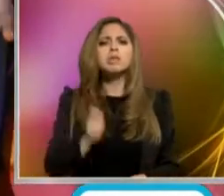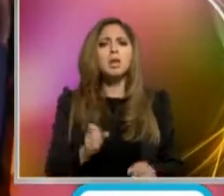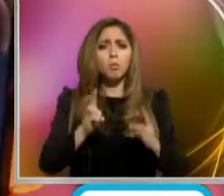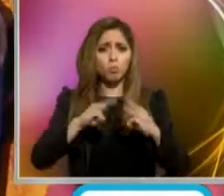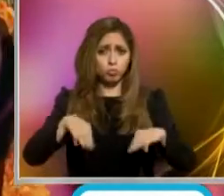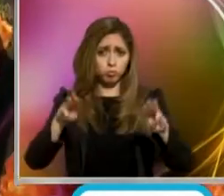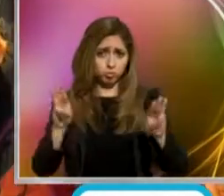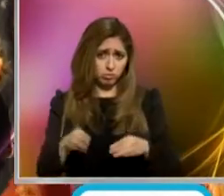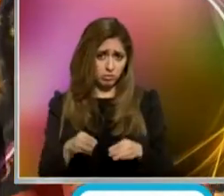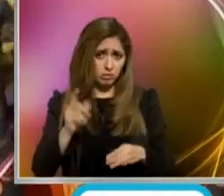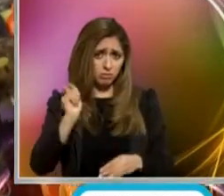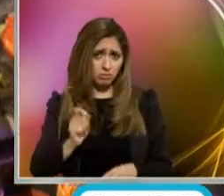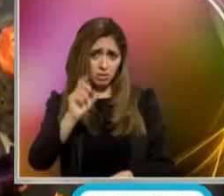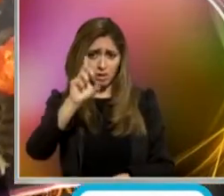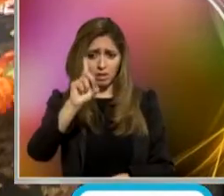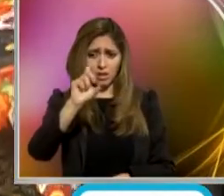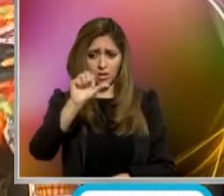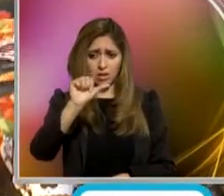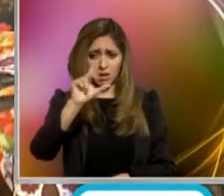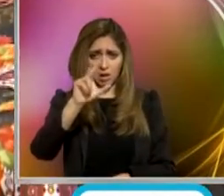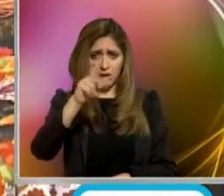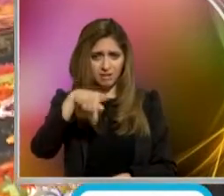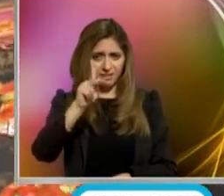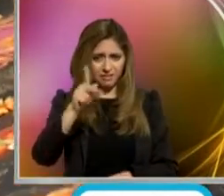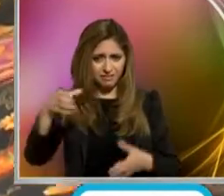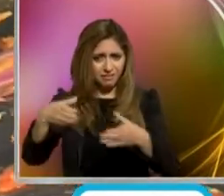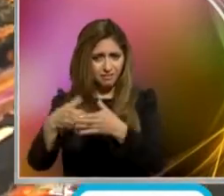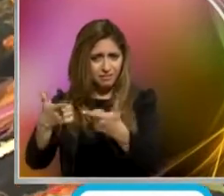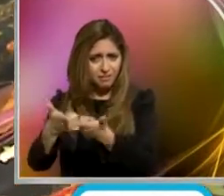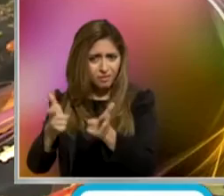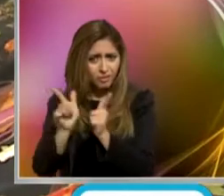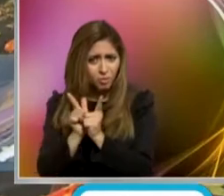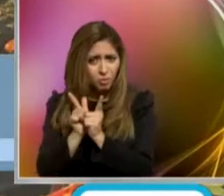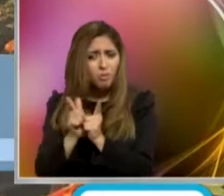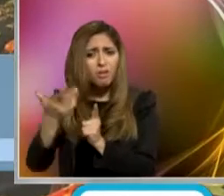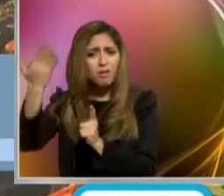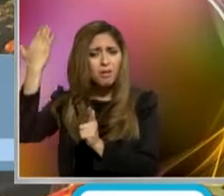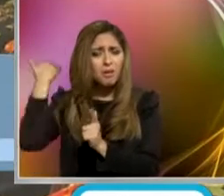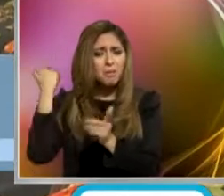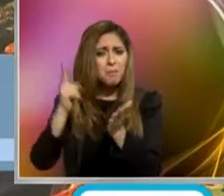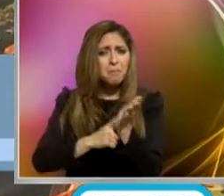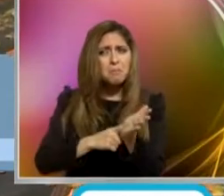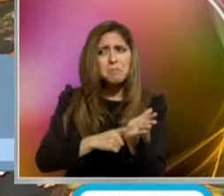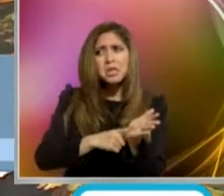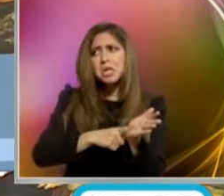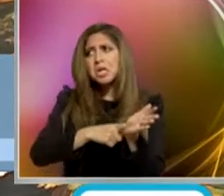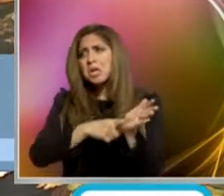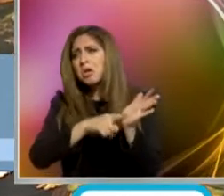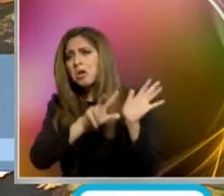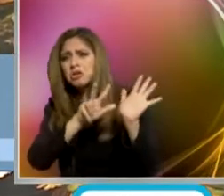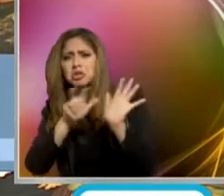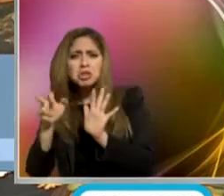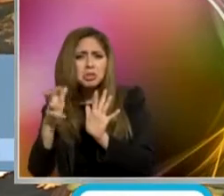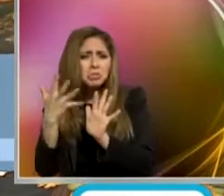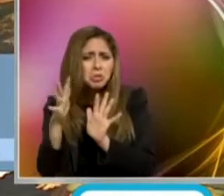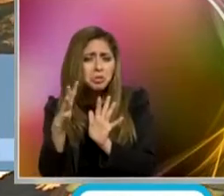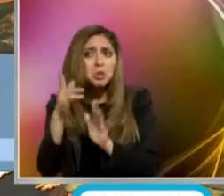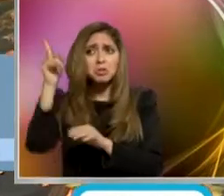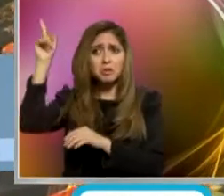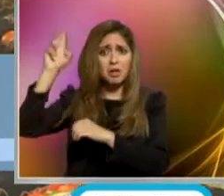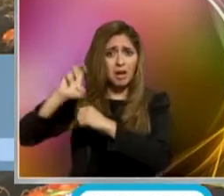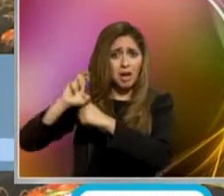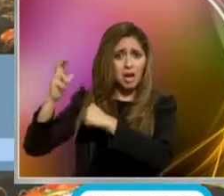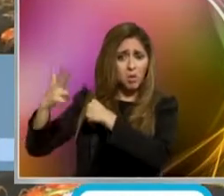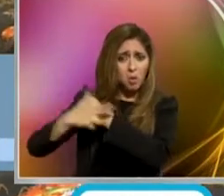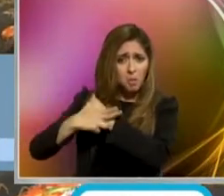del movimiento dark, un movimiento que nació por ahí de los años 1800, sobre todo en Europa, en los